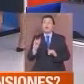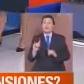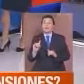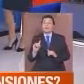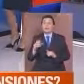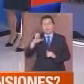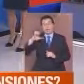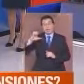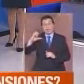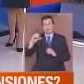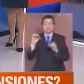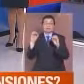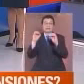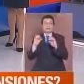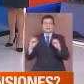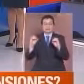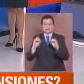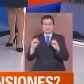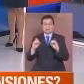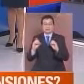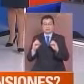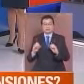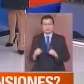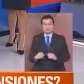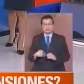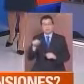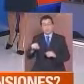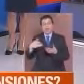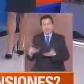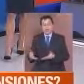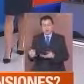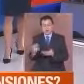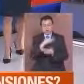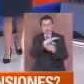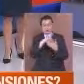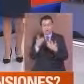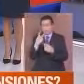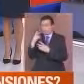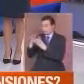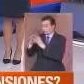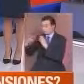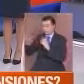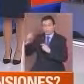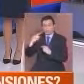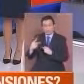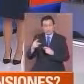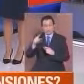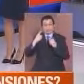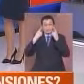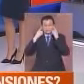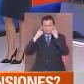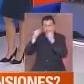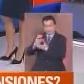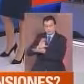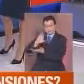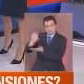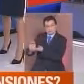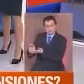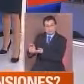China, y en el caso del E, nada, 0%. Ahora, de esto que está invertido en China, una mayoría,